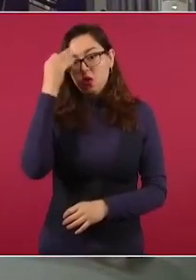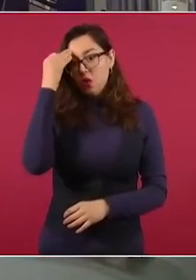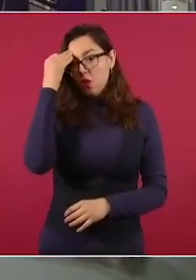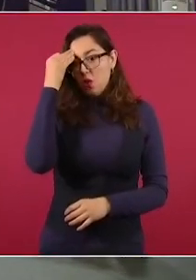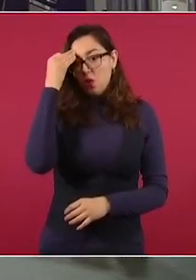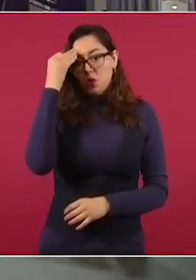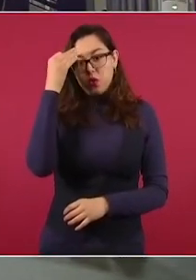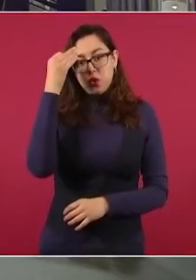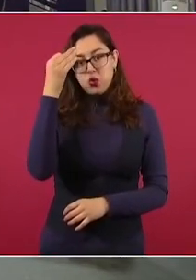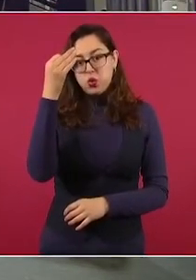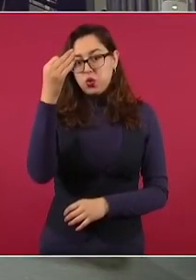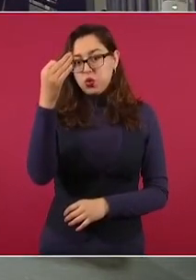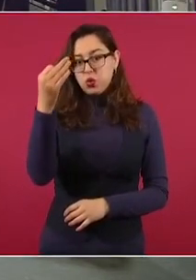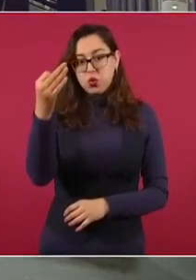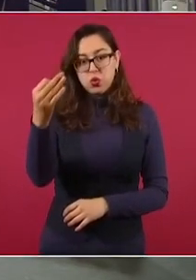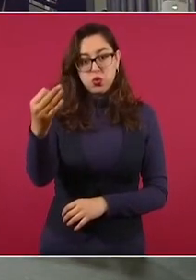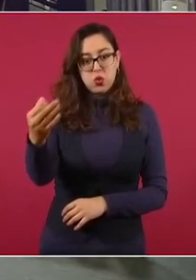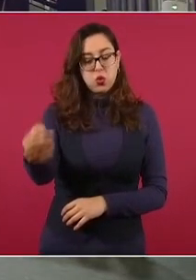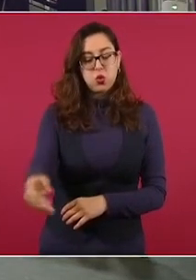porque